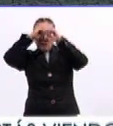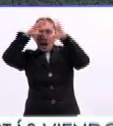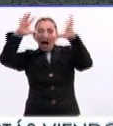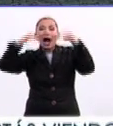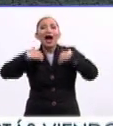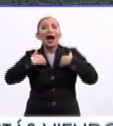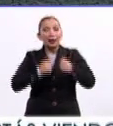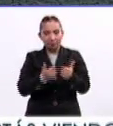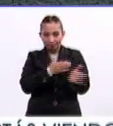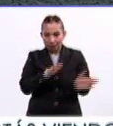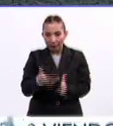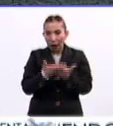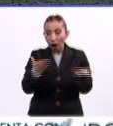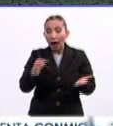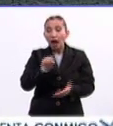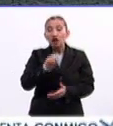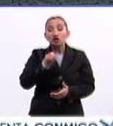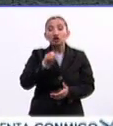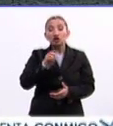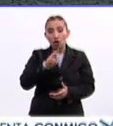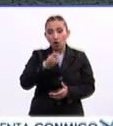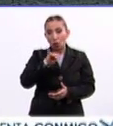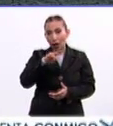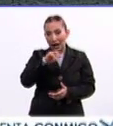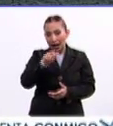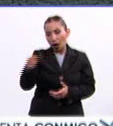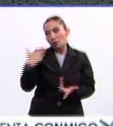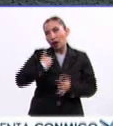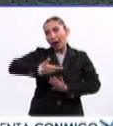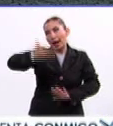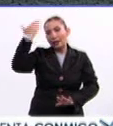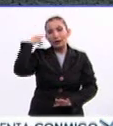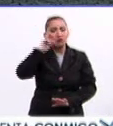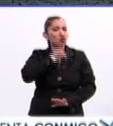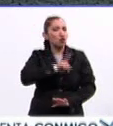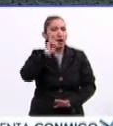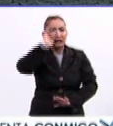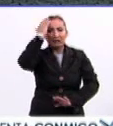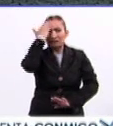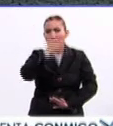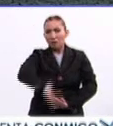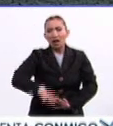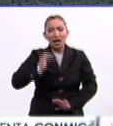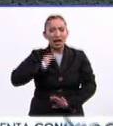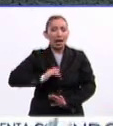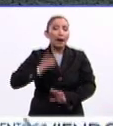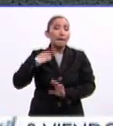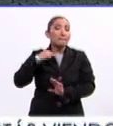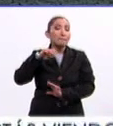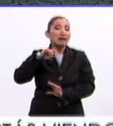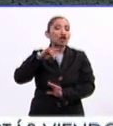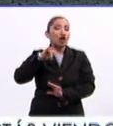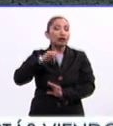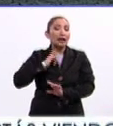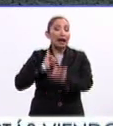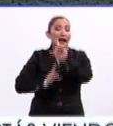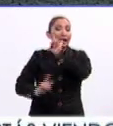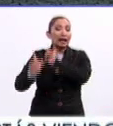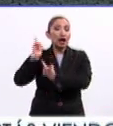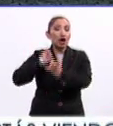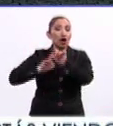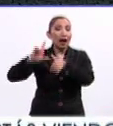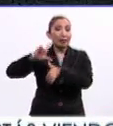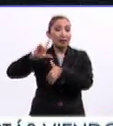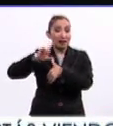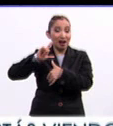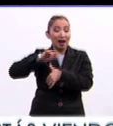Sor Juana, como todos los poetas de su tiempo, era una gran conocedora de la mitología grecolatina. Entonces, eso también es algo que hay que